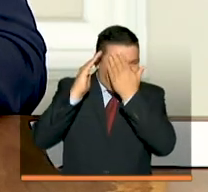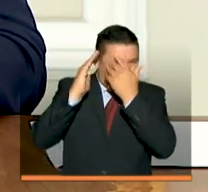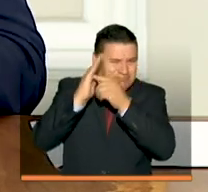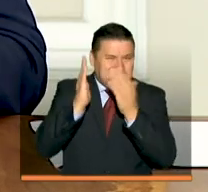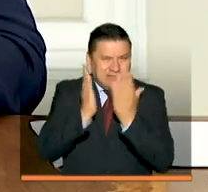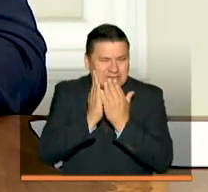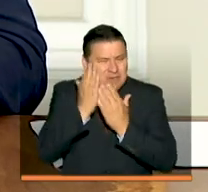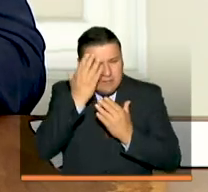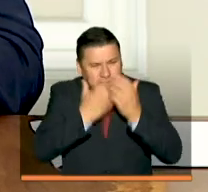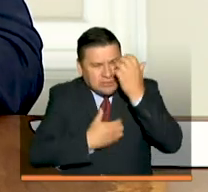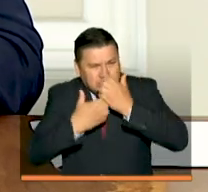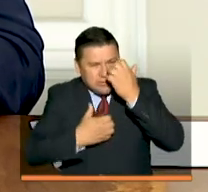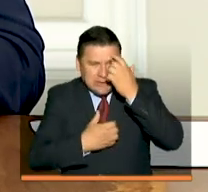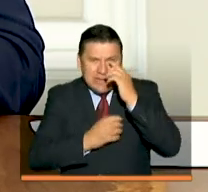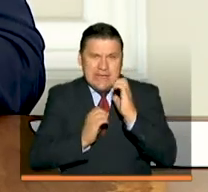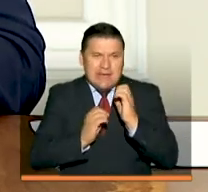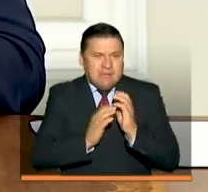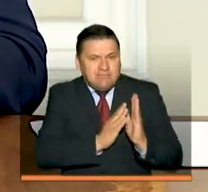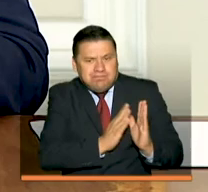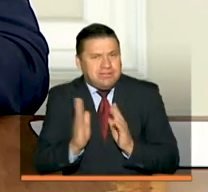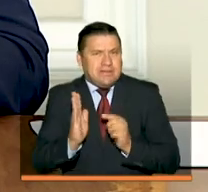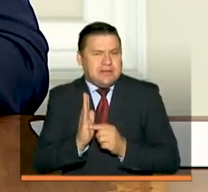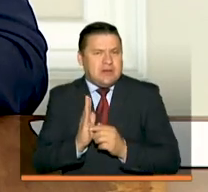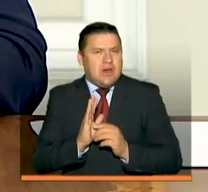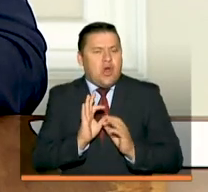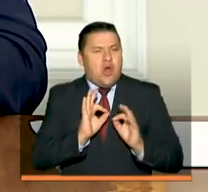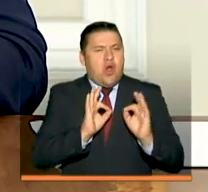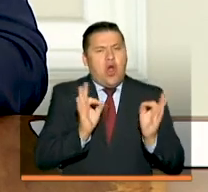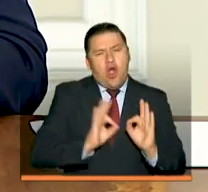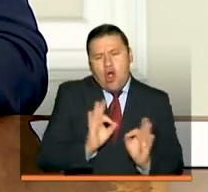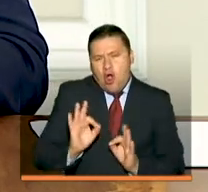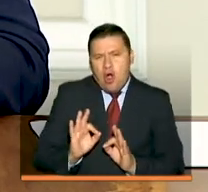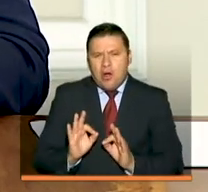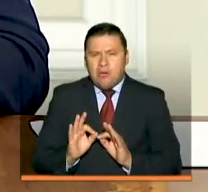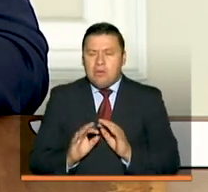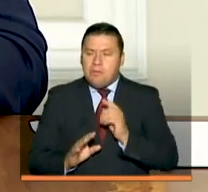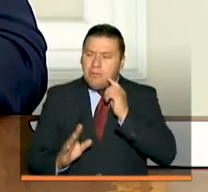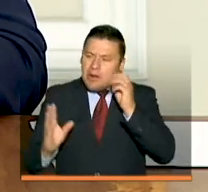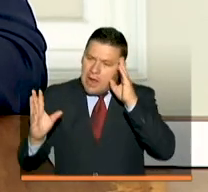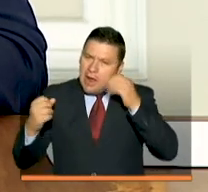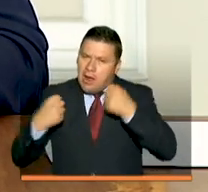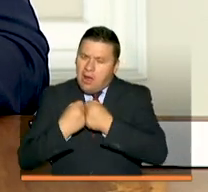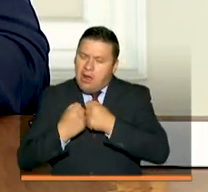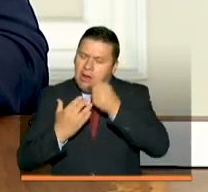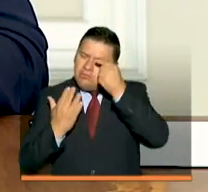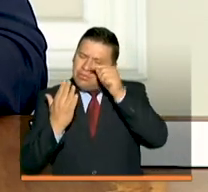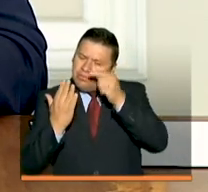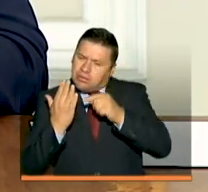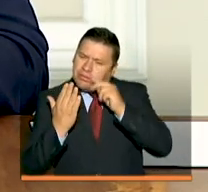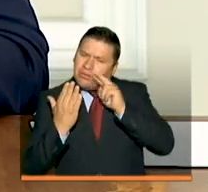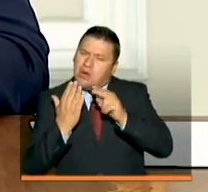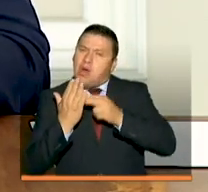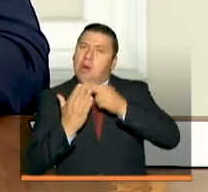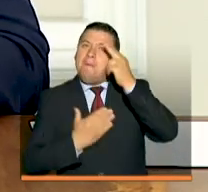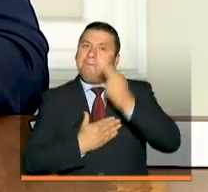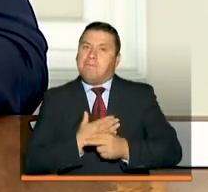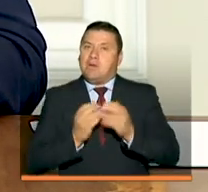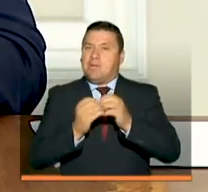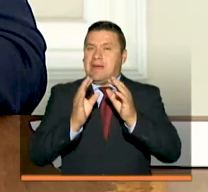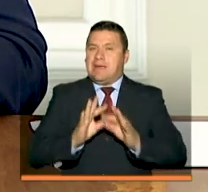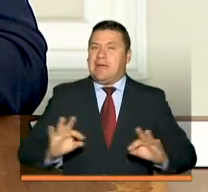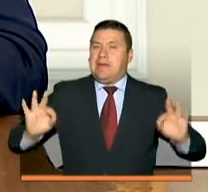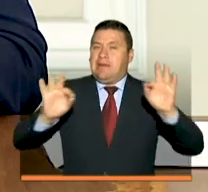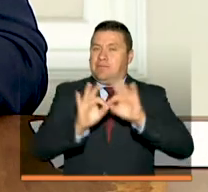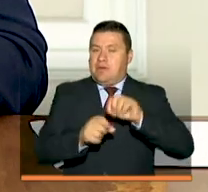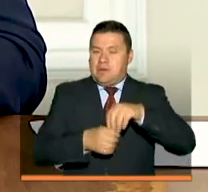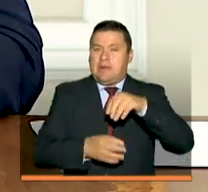de evaluar para la excelencia y hacer también una revisión clara y precisa sobre algunos de los proyectos más importantes